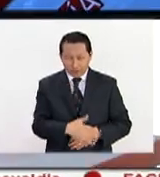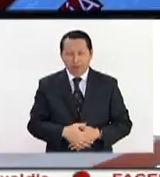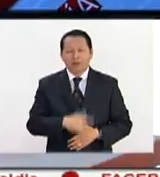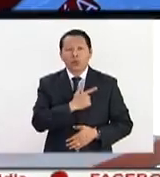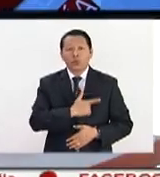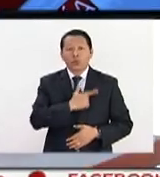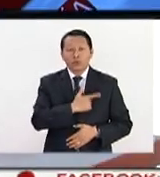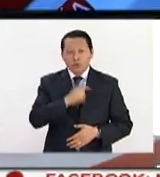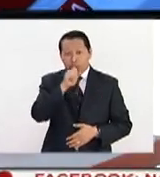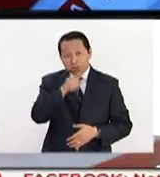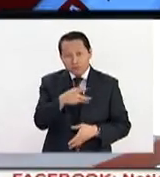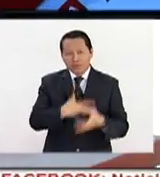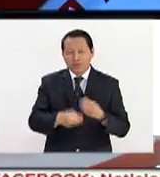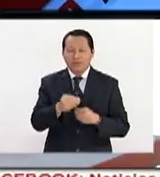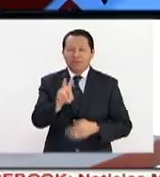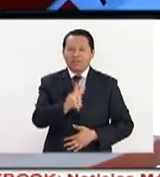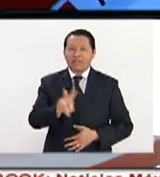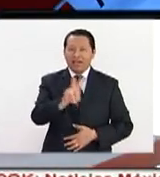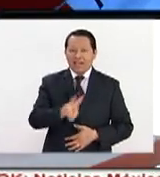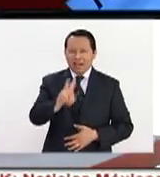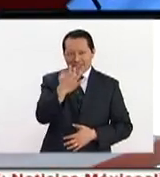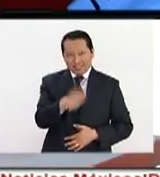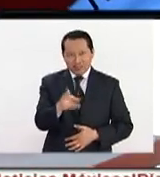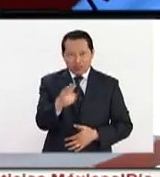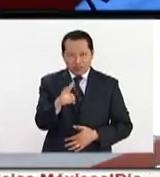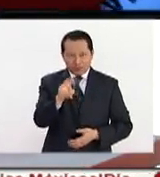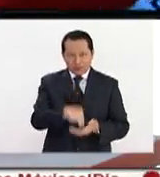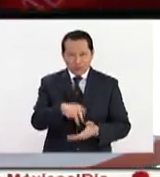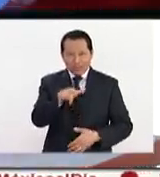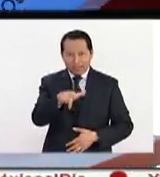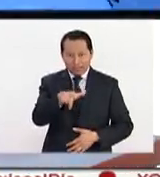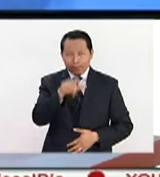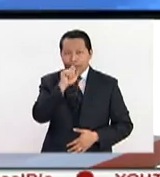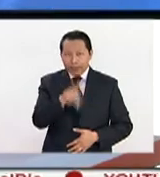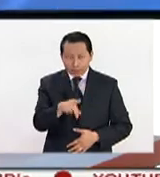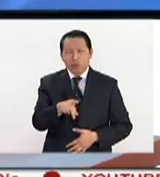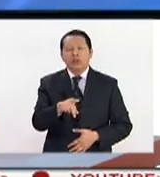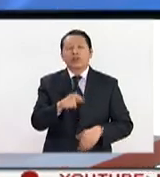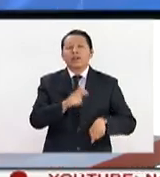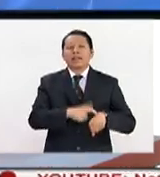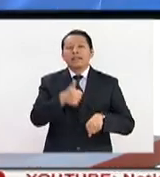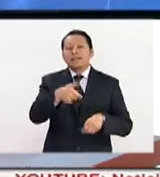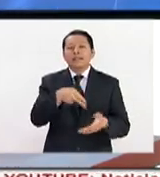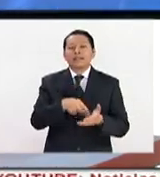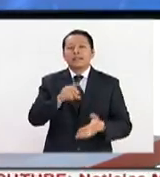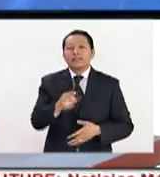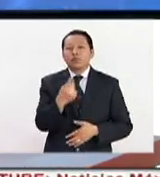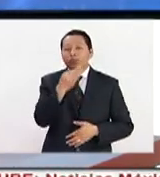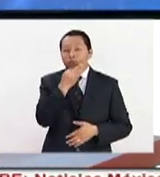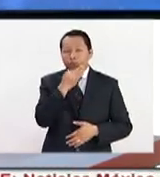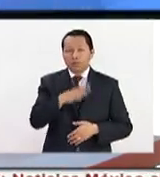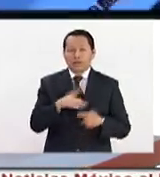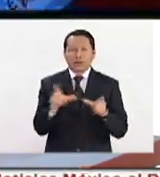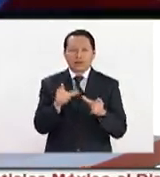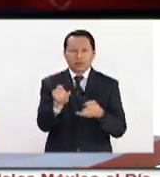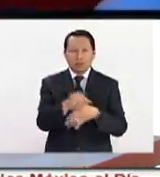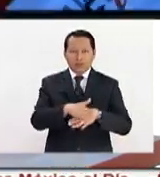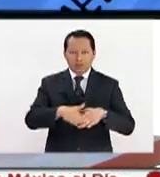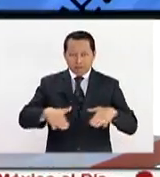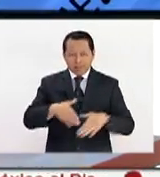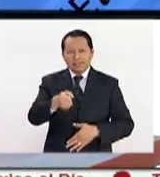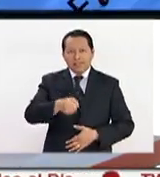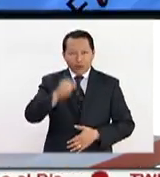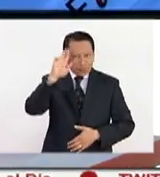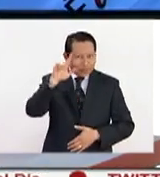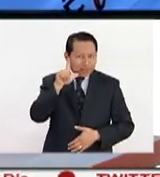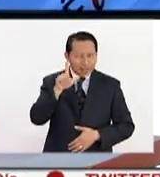gusto es mío y sobre todo si es viernes. Viernes 10 de noviembre del 2017, son las 6:31 minutos. Estamos listos para informarles. Saludo con mucho